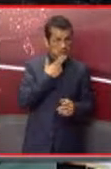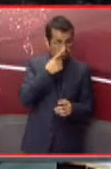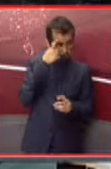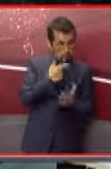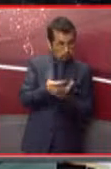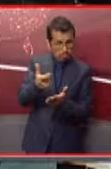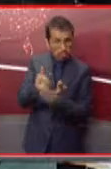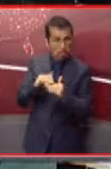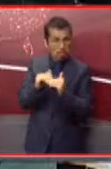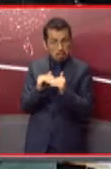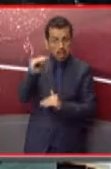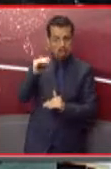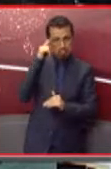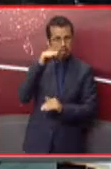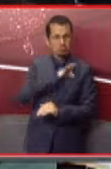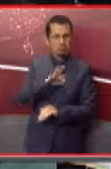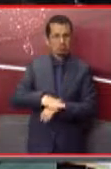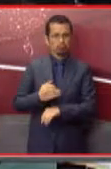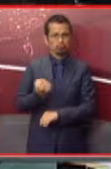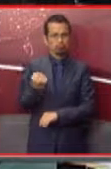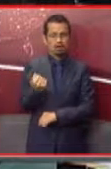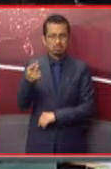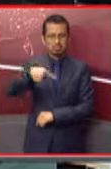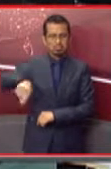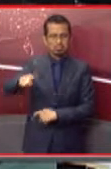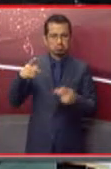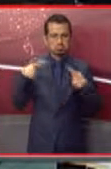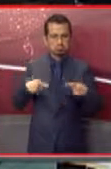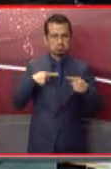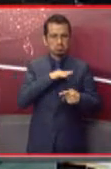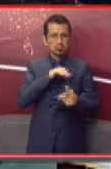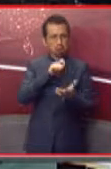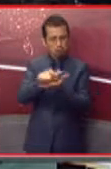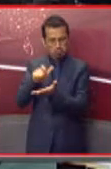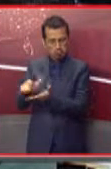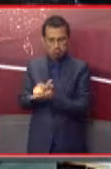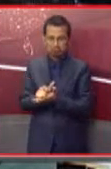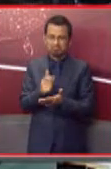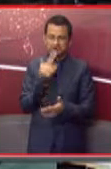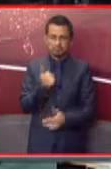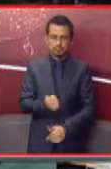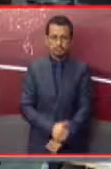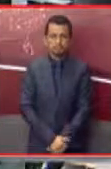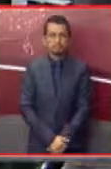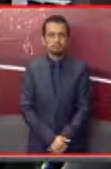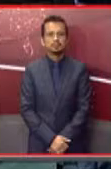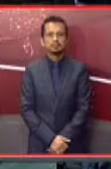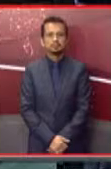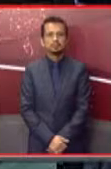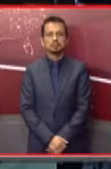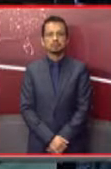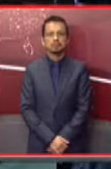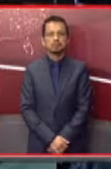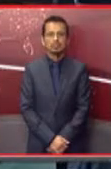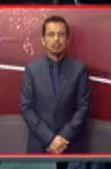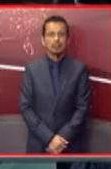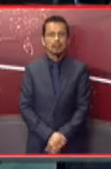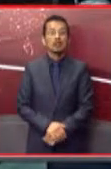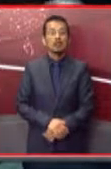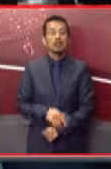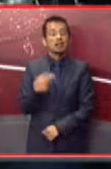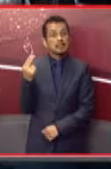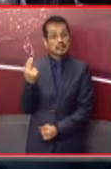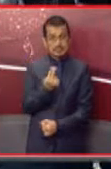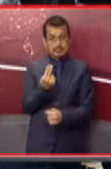en los niveles requeridos para fortalecer el poder adquisitivo de los ciudadanos. Quiere que existan condiciones